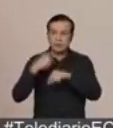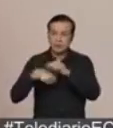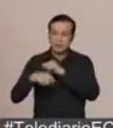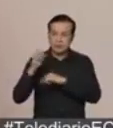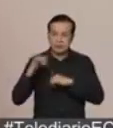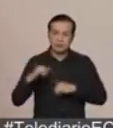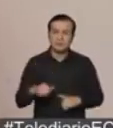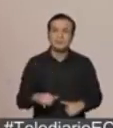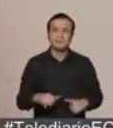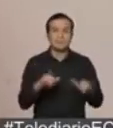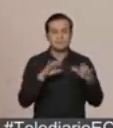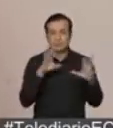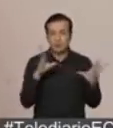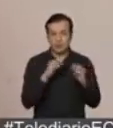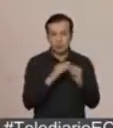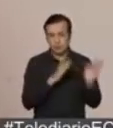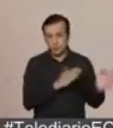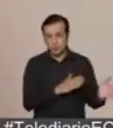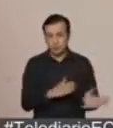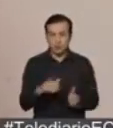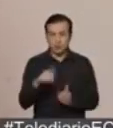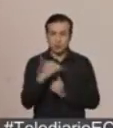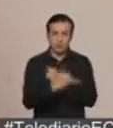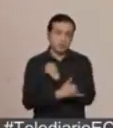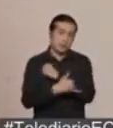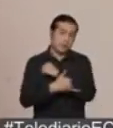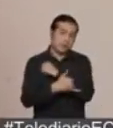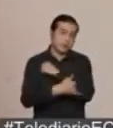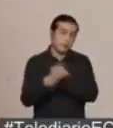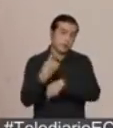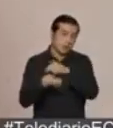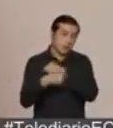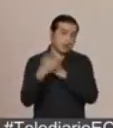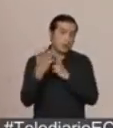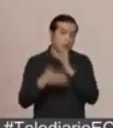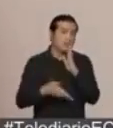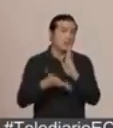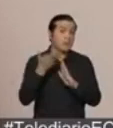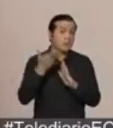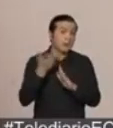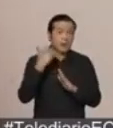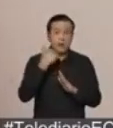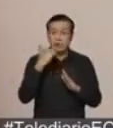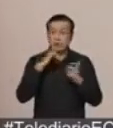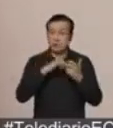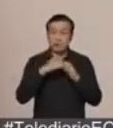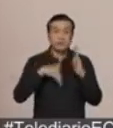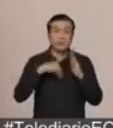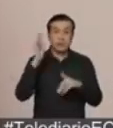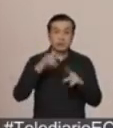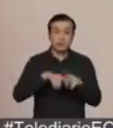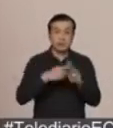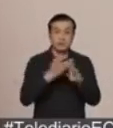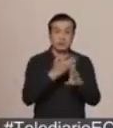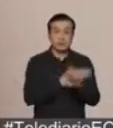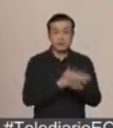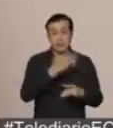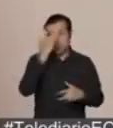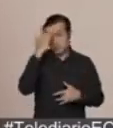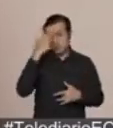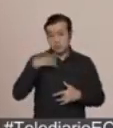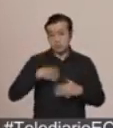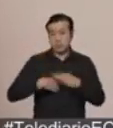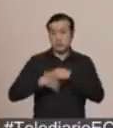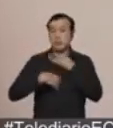manteniendo la cadena de logística para la exportación, intentando solventar los problemas que presentamos, sobre todo al inicio de la pandemia. Se presentaron algunos